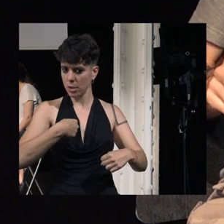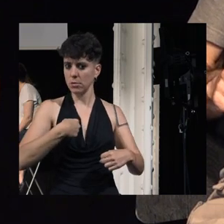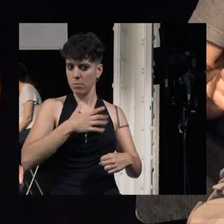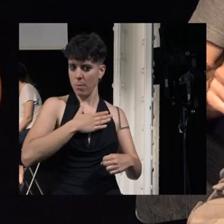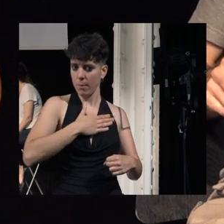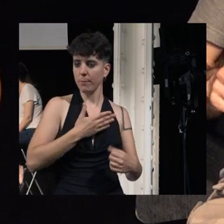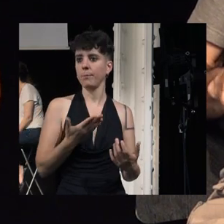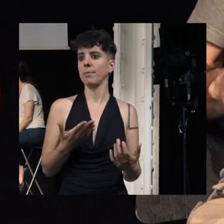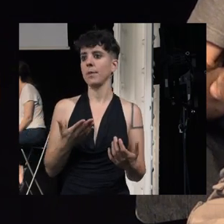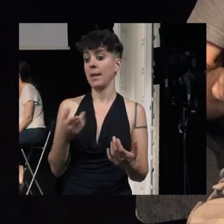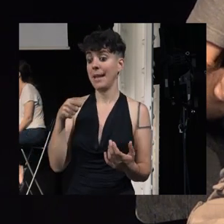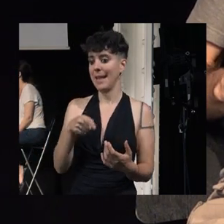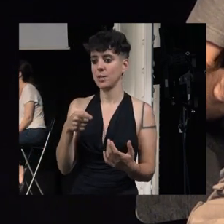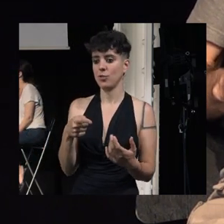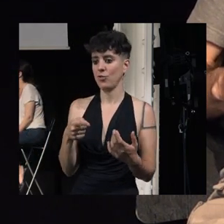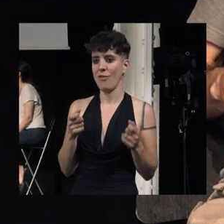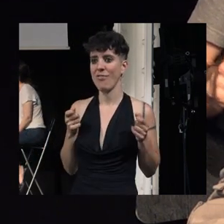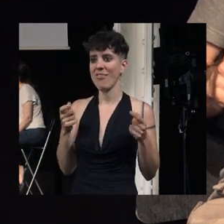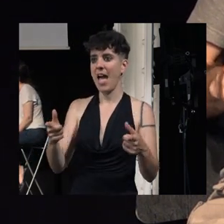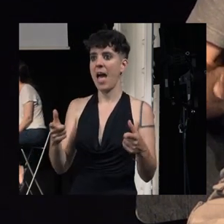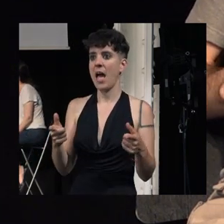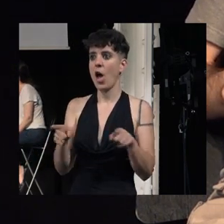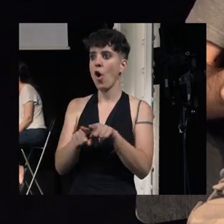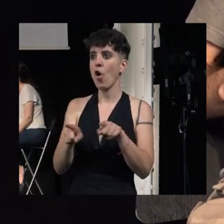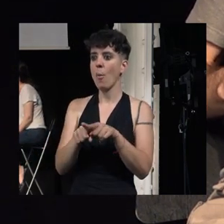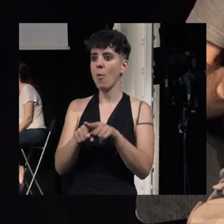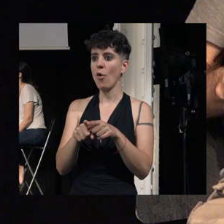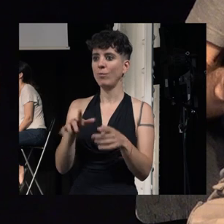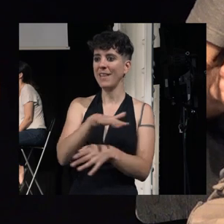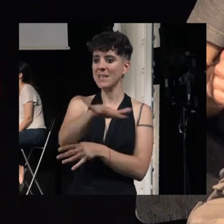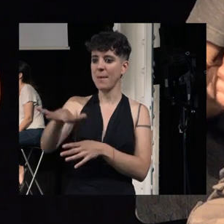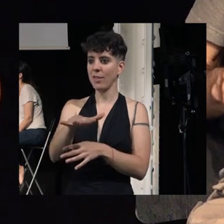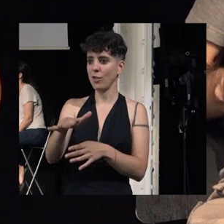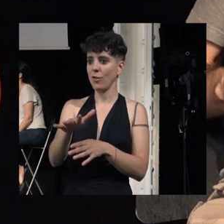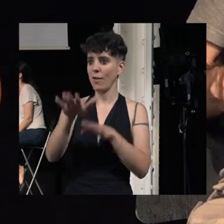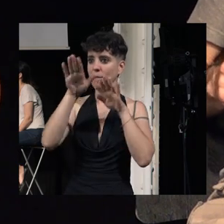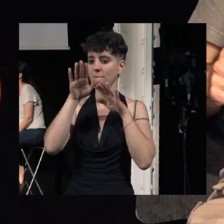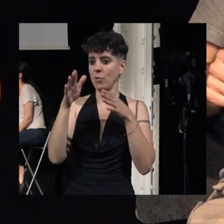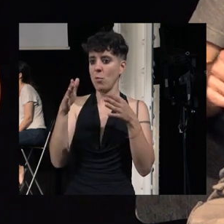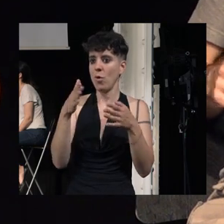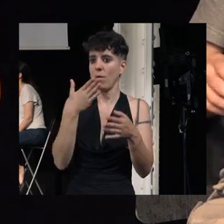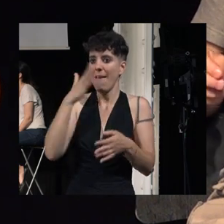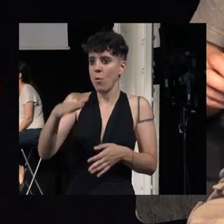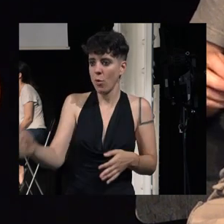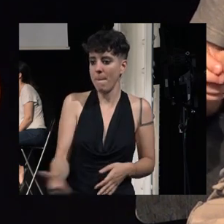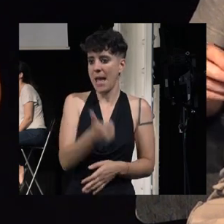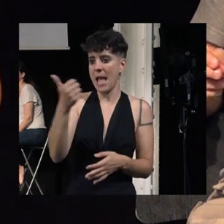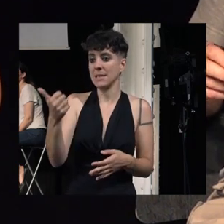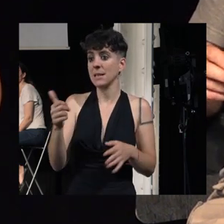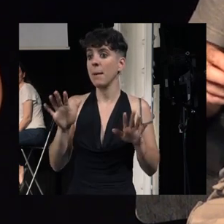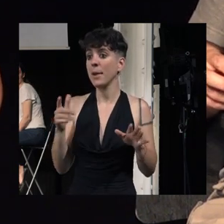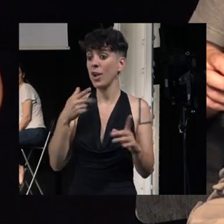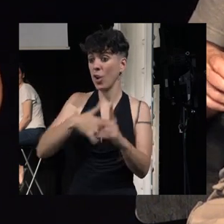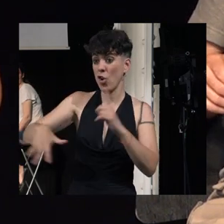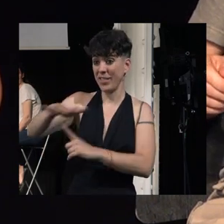Y eso, claro, genera un escenario más favorable, pero estamos en un contexto donde